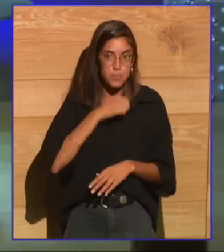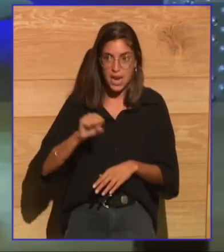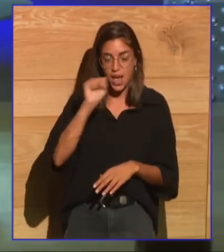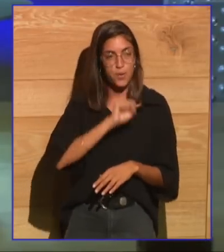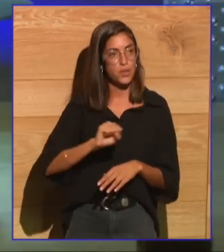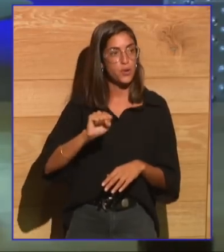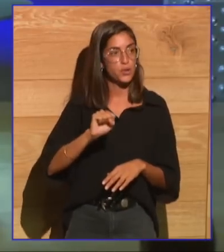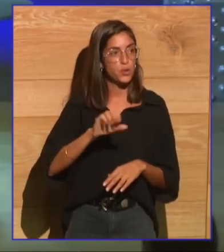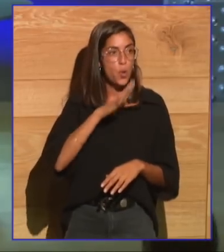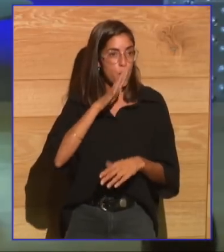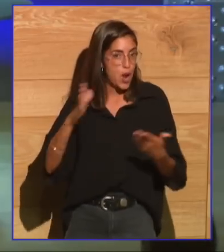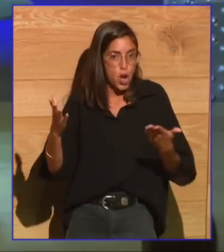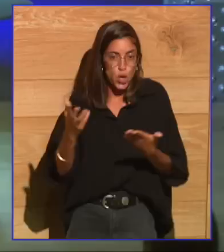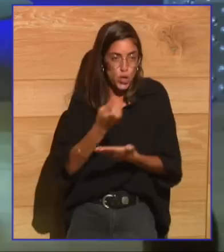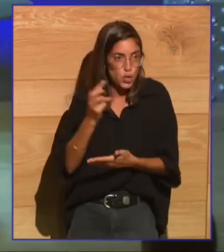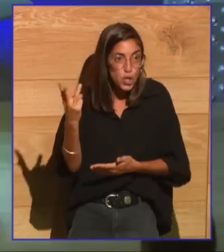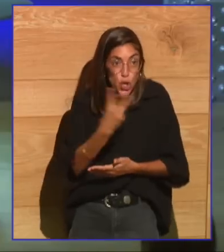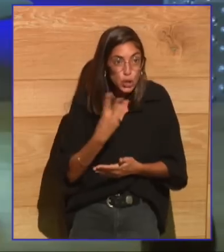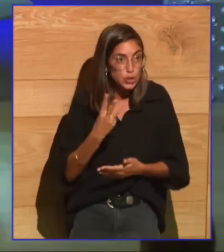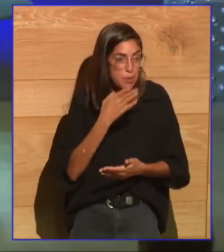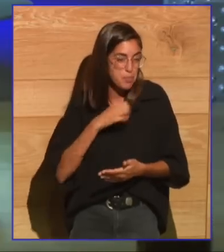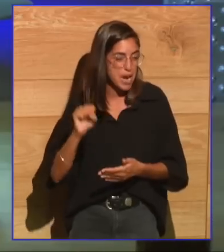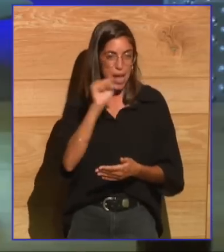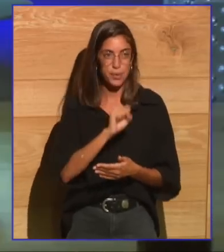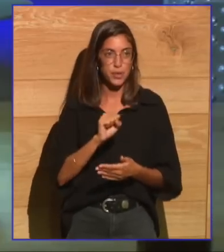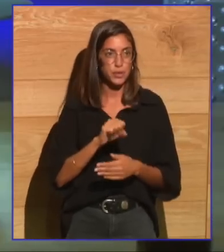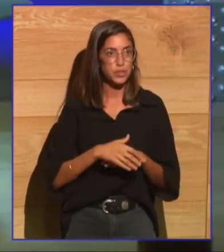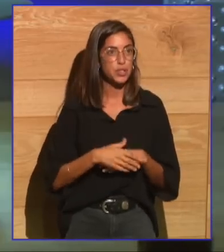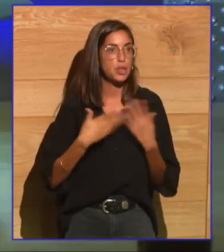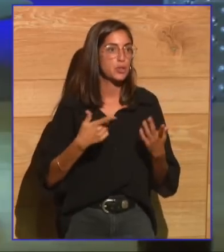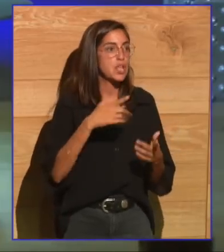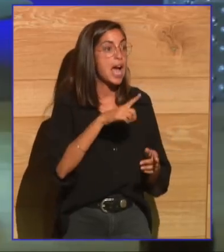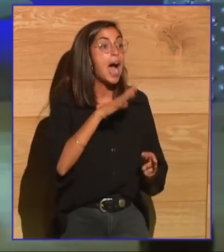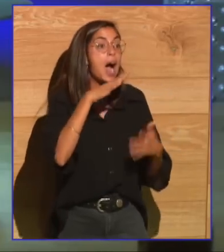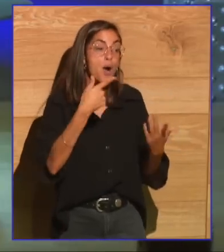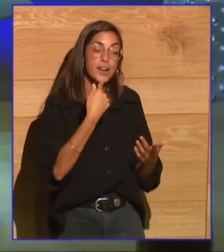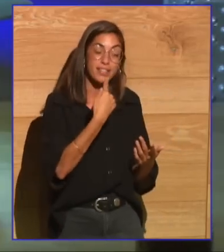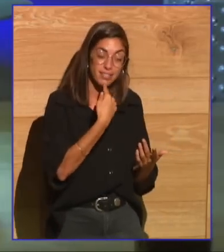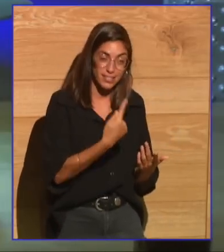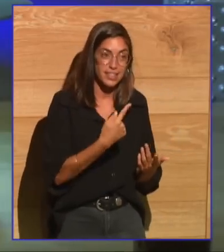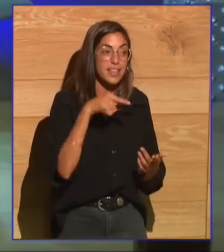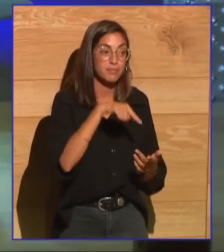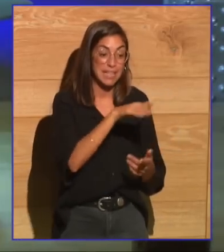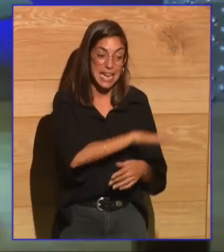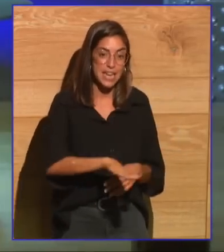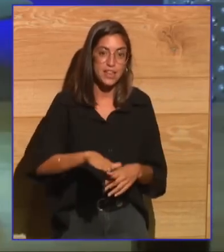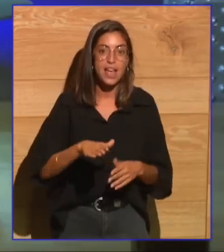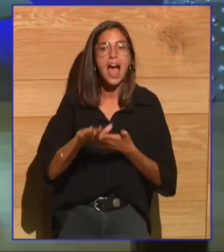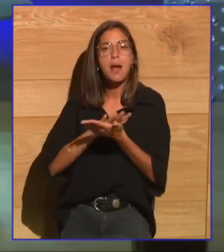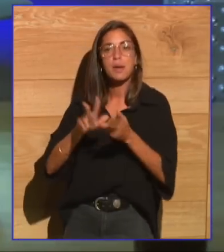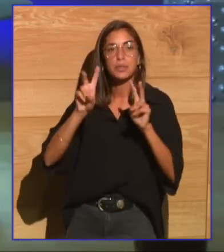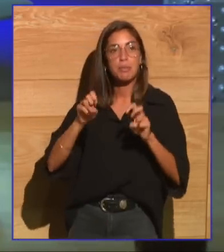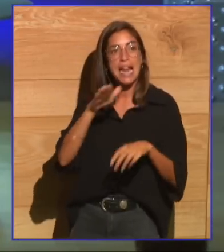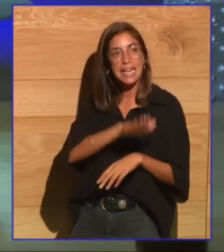la dificultad que todos comes a los 3 igual relativiza y javier viene a apuntalar está hablando de niños tu madre